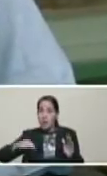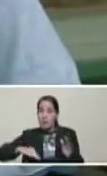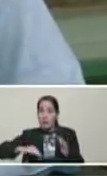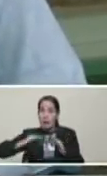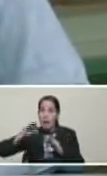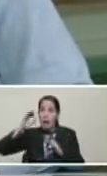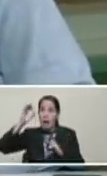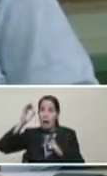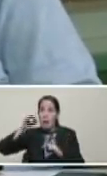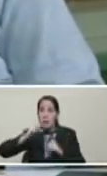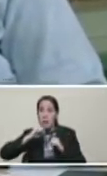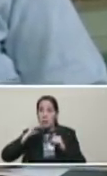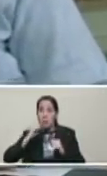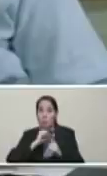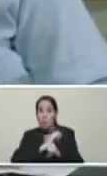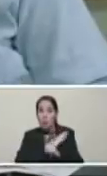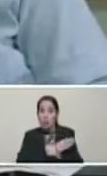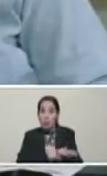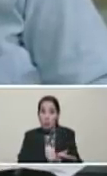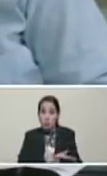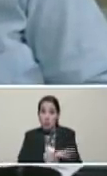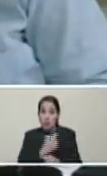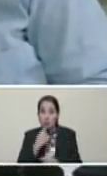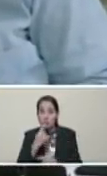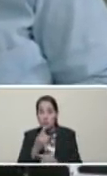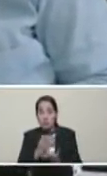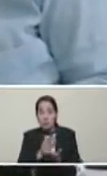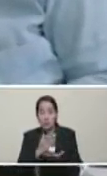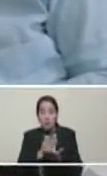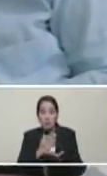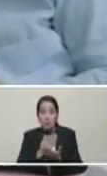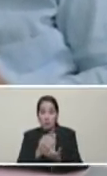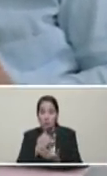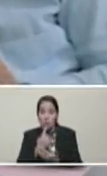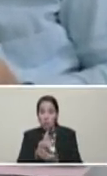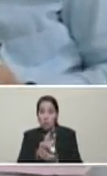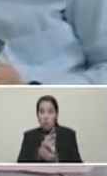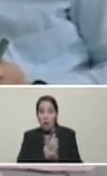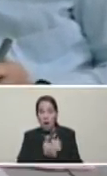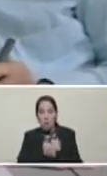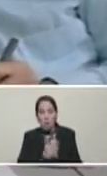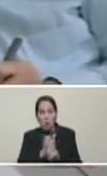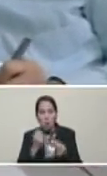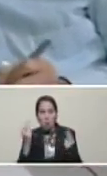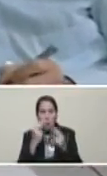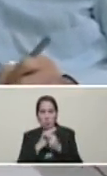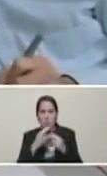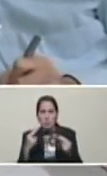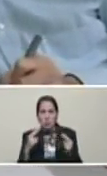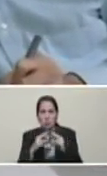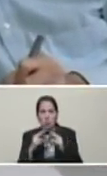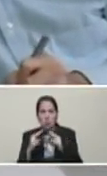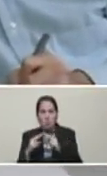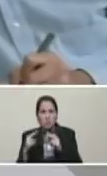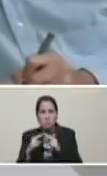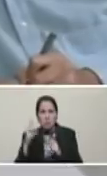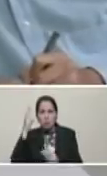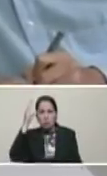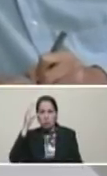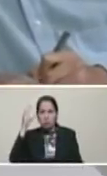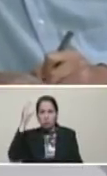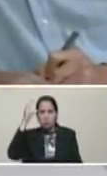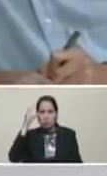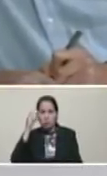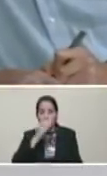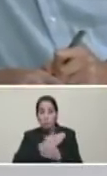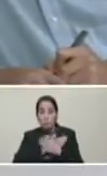venezuela yo siempre digo con amor con compromiso con conocimiento con un plan y con